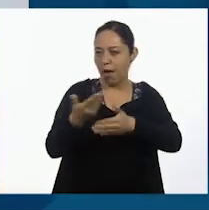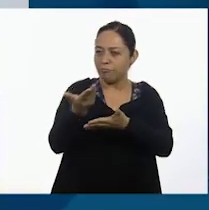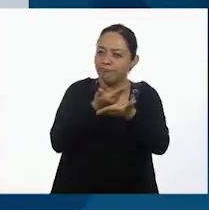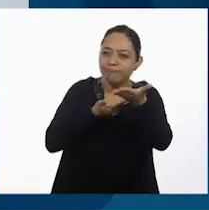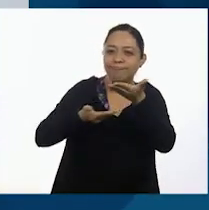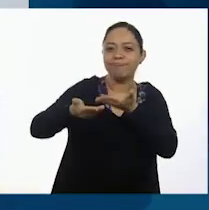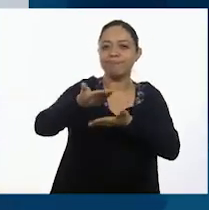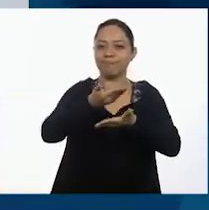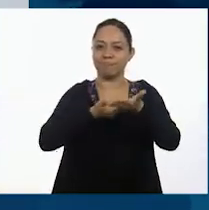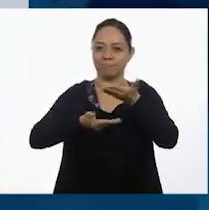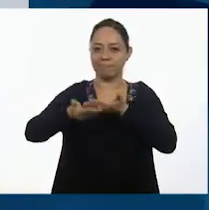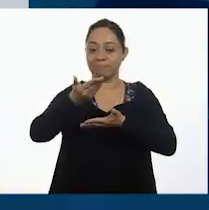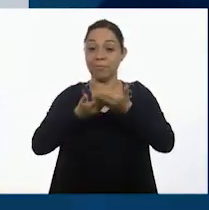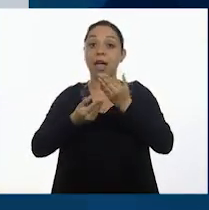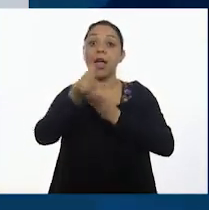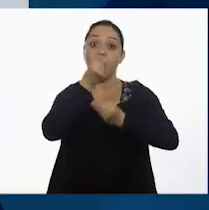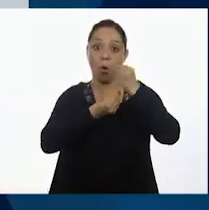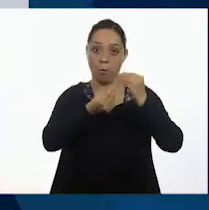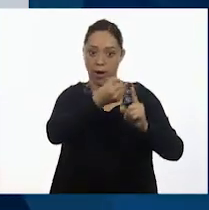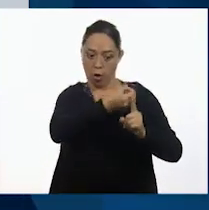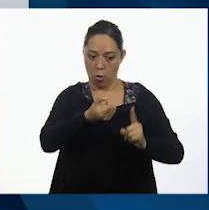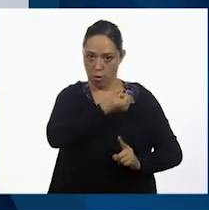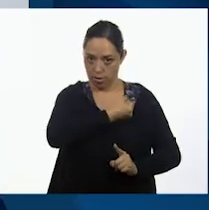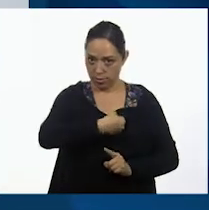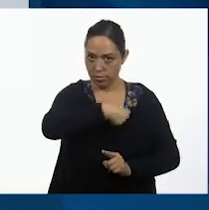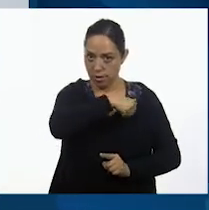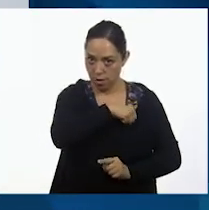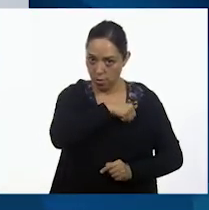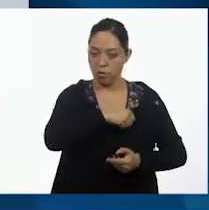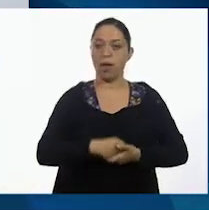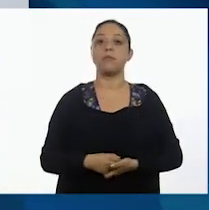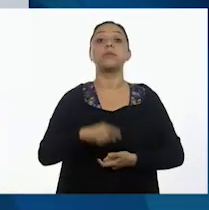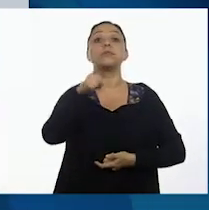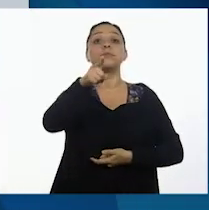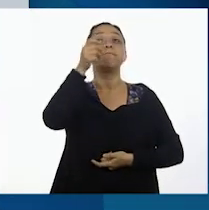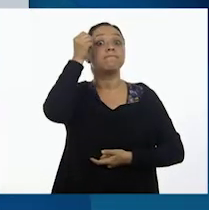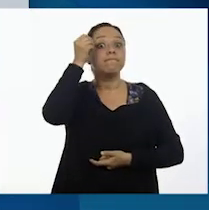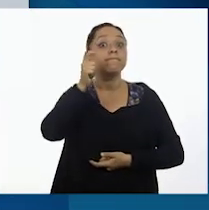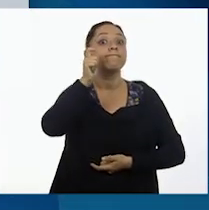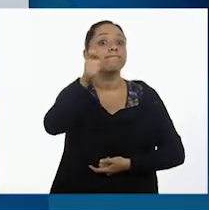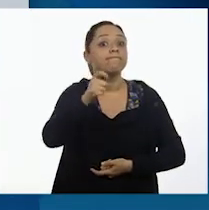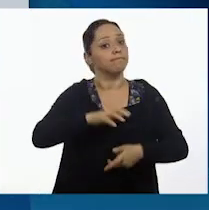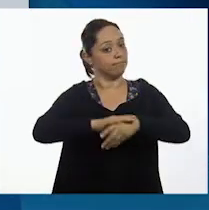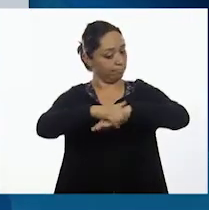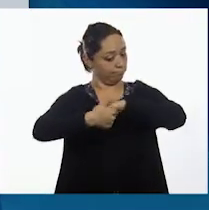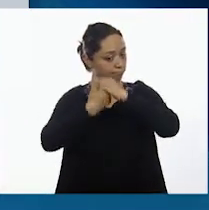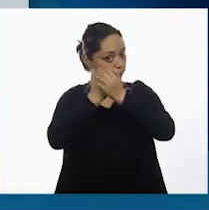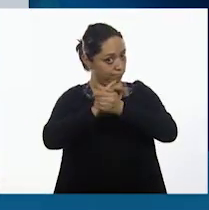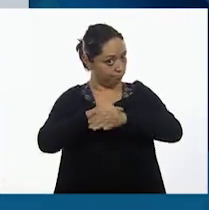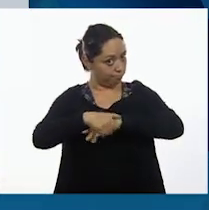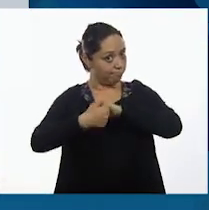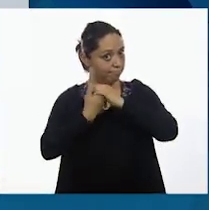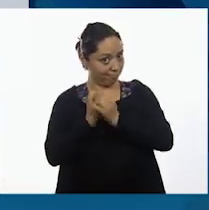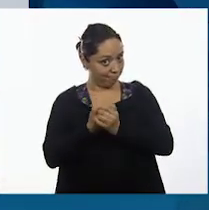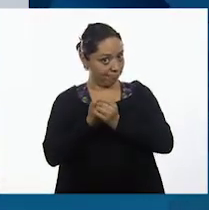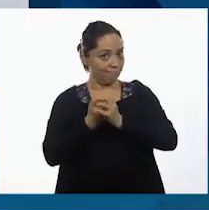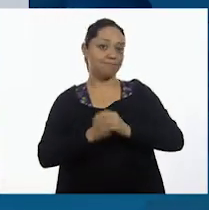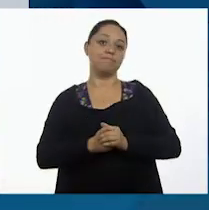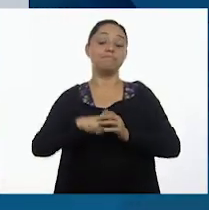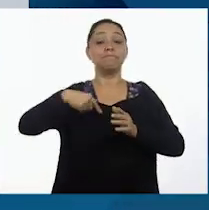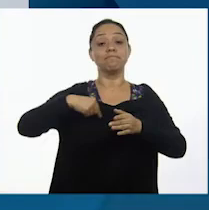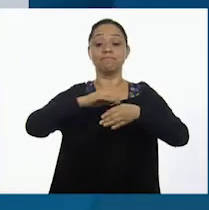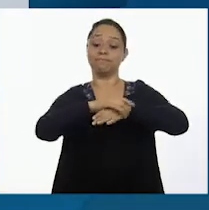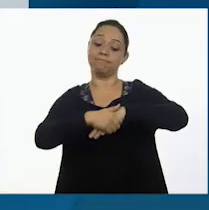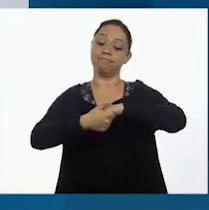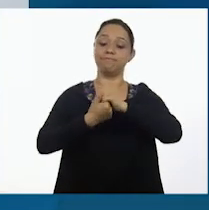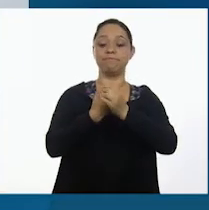familia y comer saludablemente. Así que no se olviden de lavarse las manos. Yo me